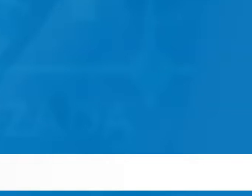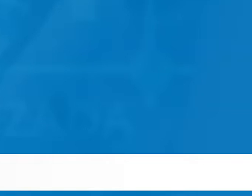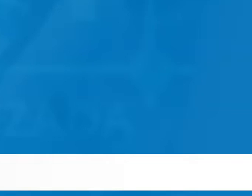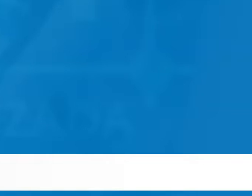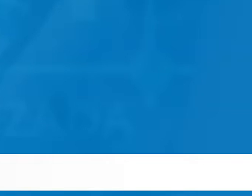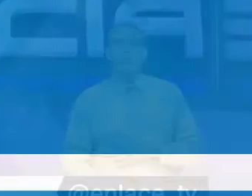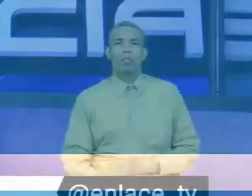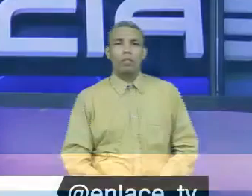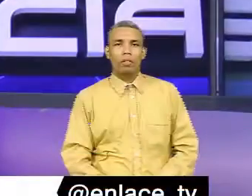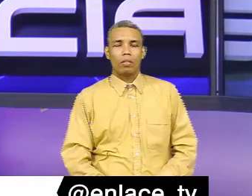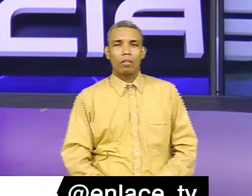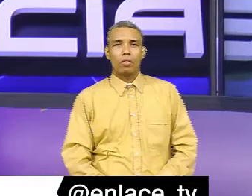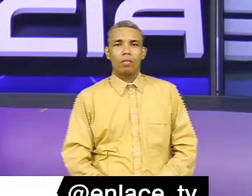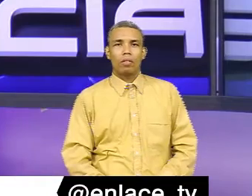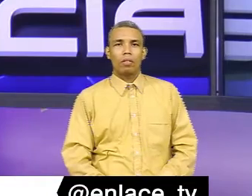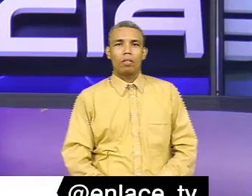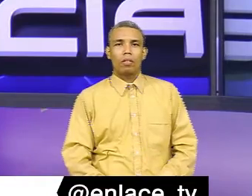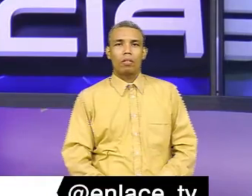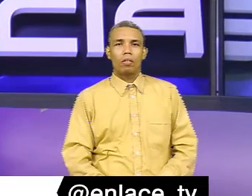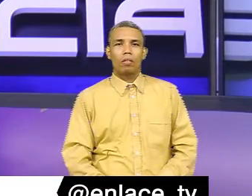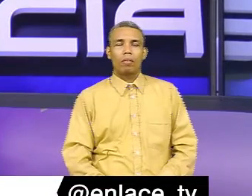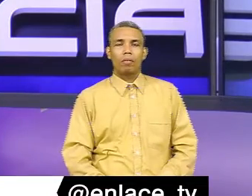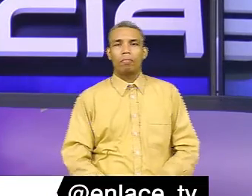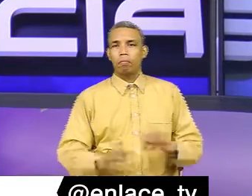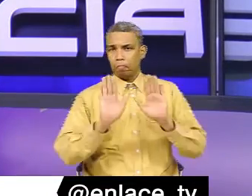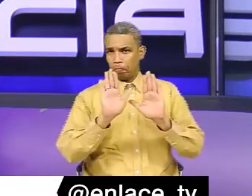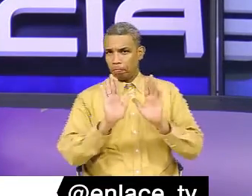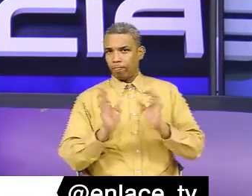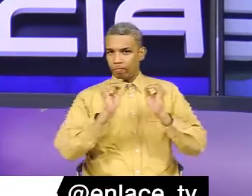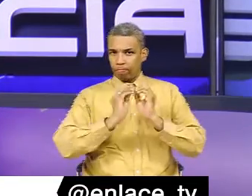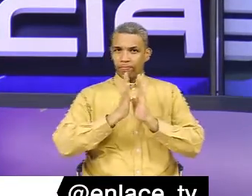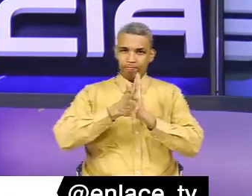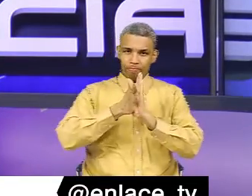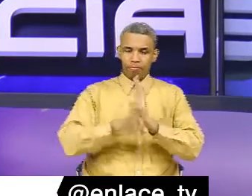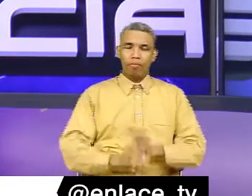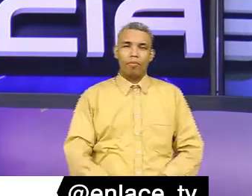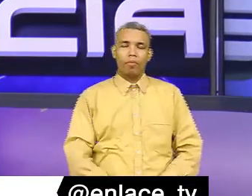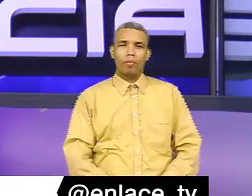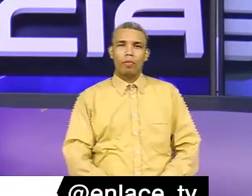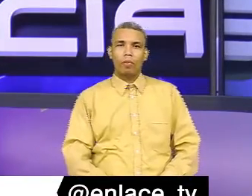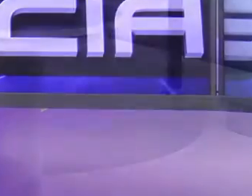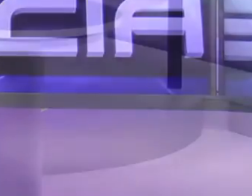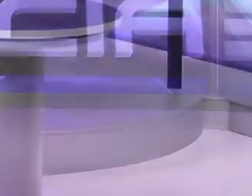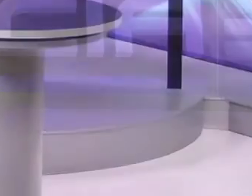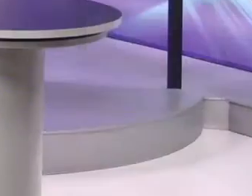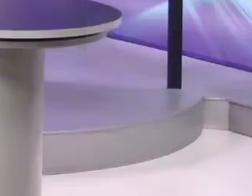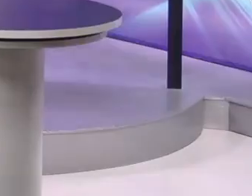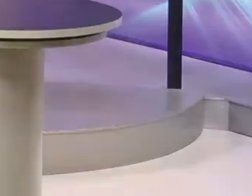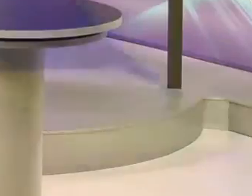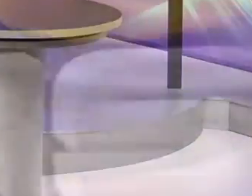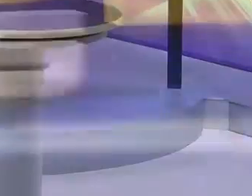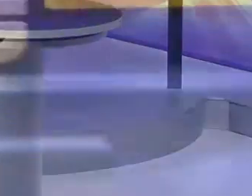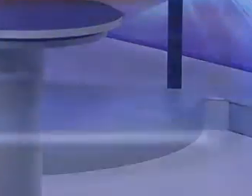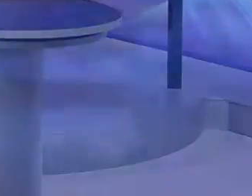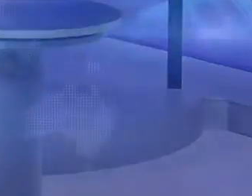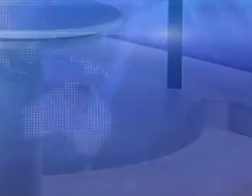www.chrome.com.com. Hacemos una pausa y ya regresamos con más información a Enlace Noticias.